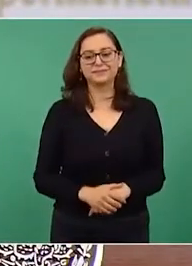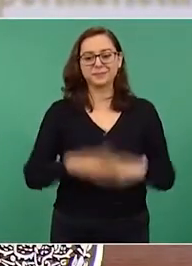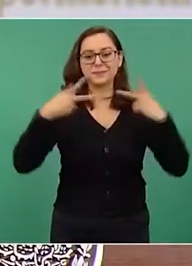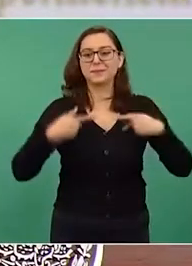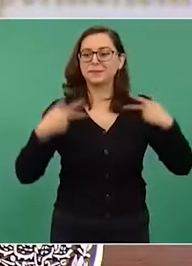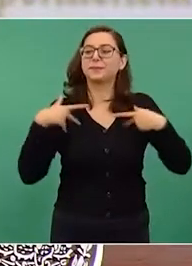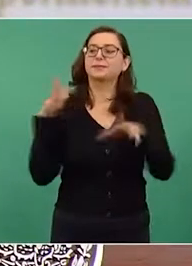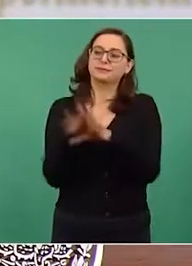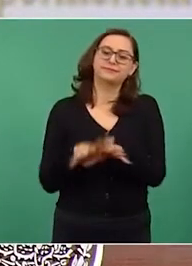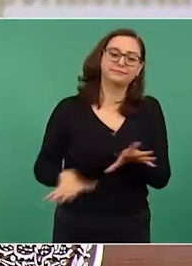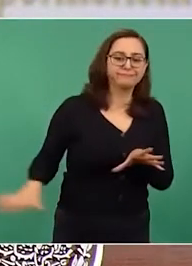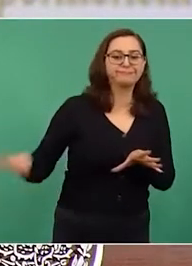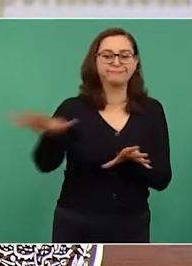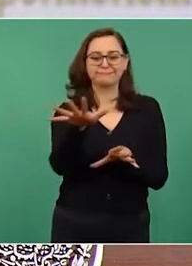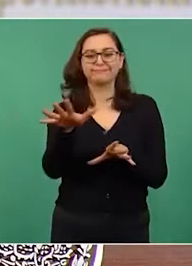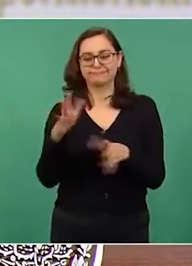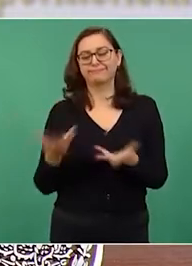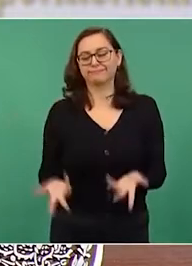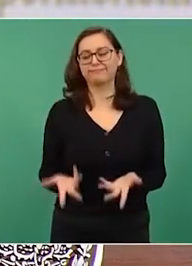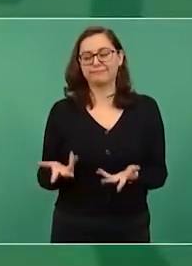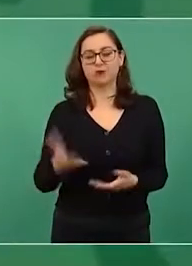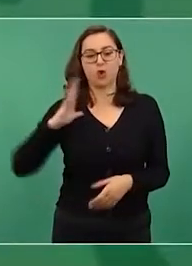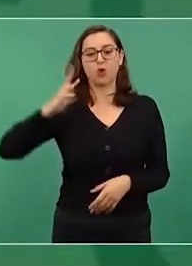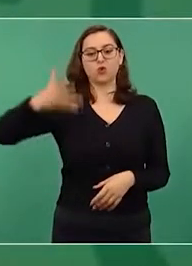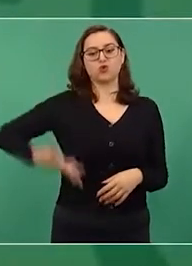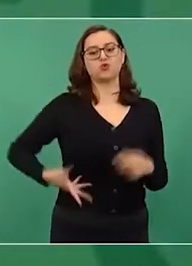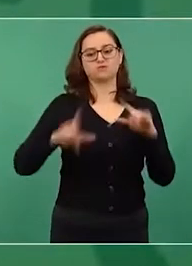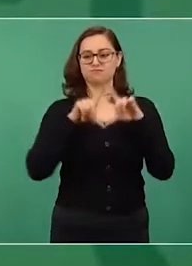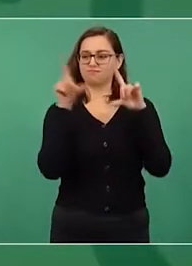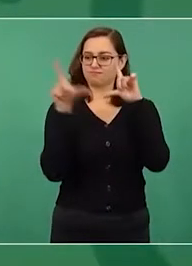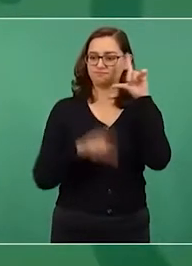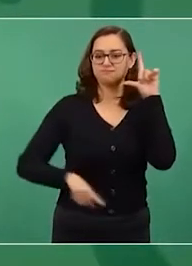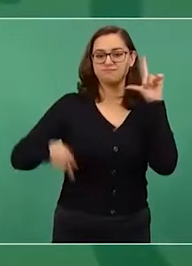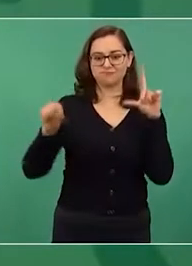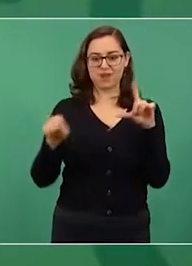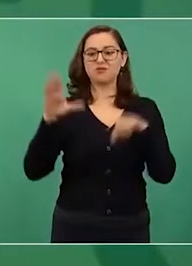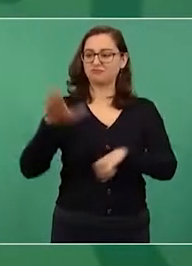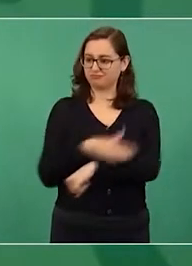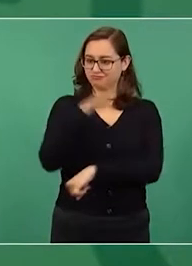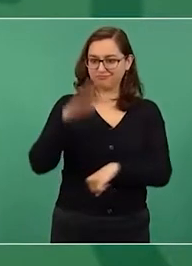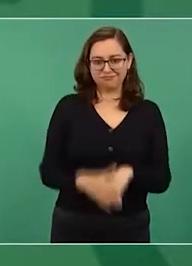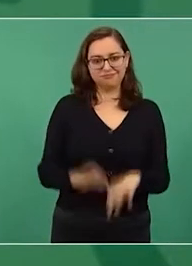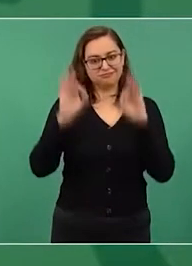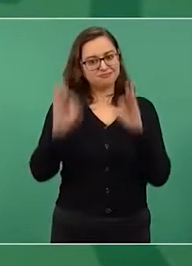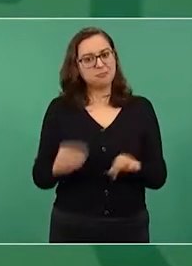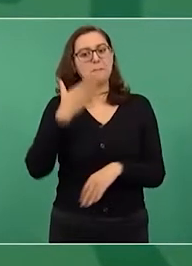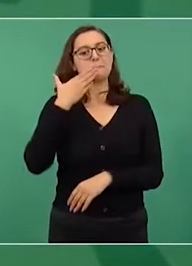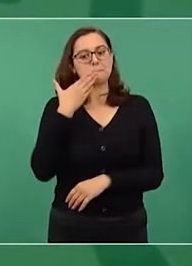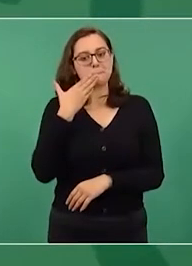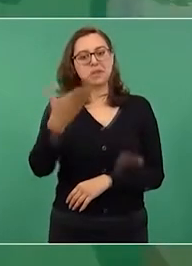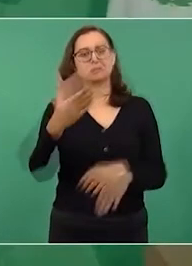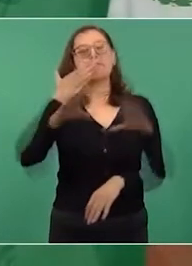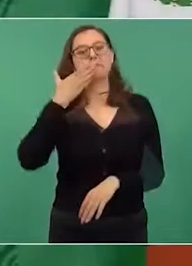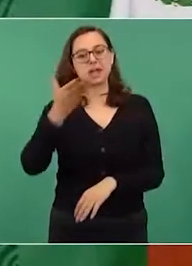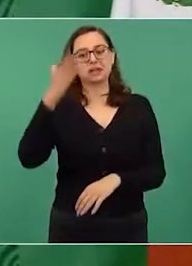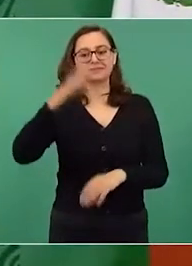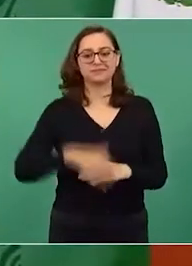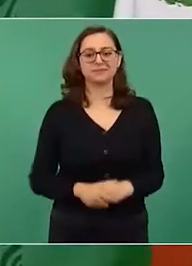de México. Nuestro país está bien calificado en el mundo